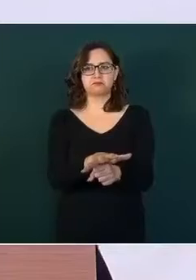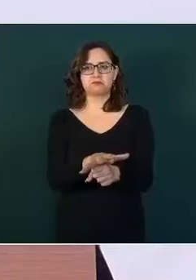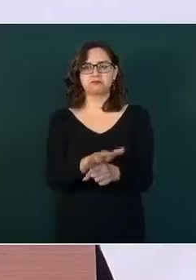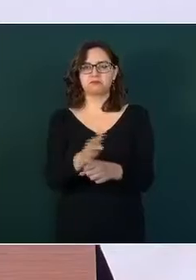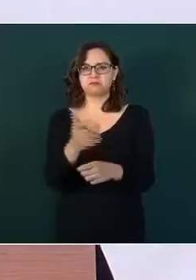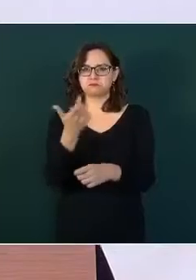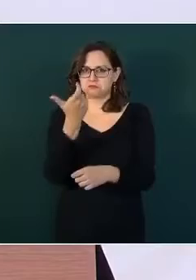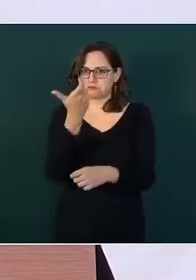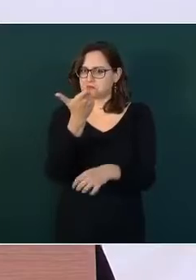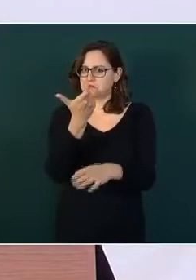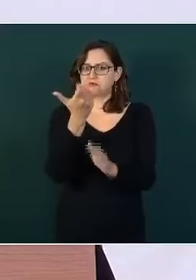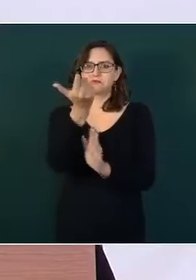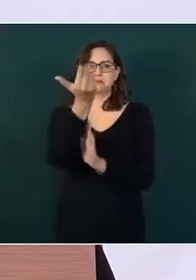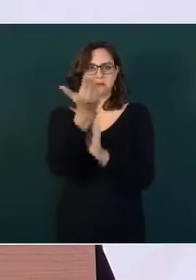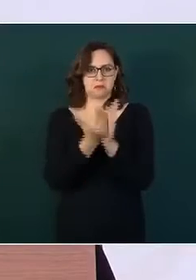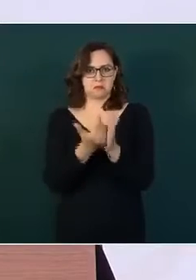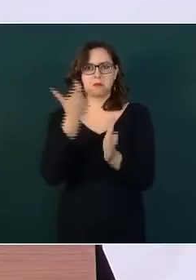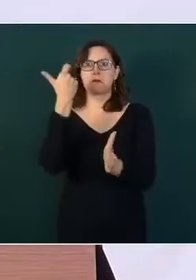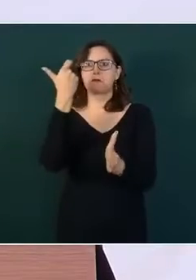bajo,